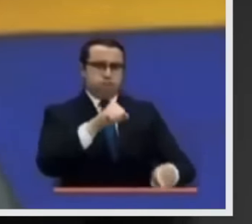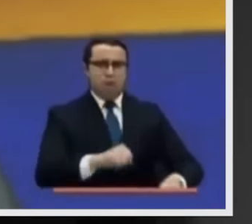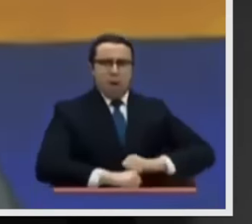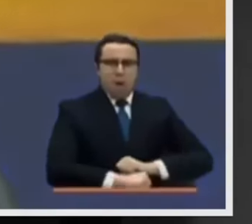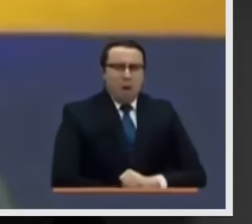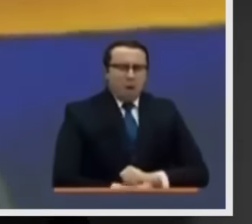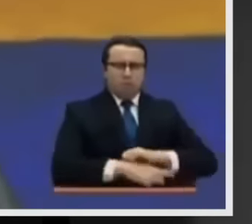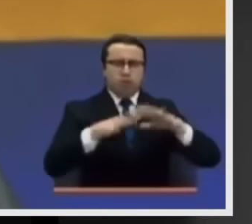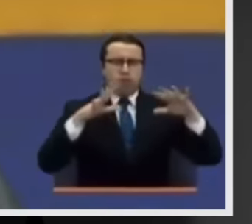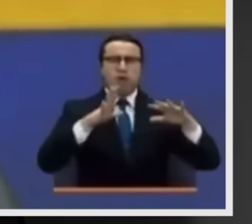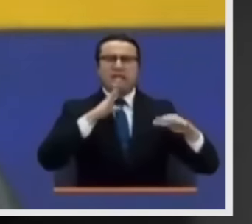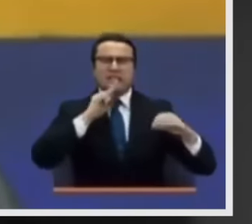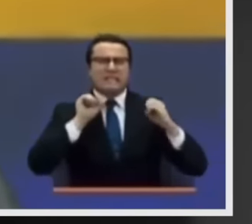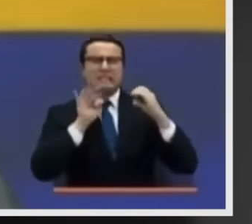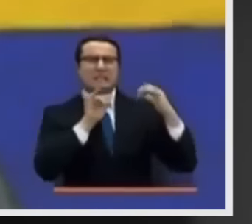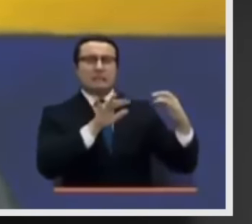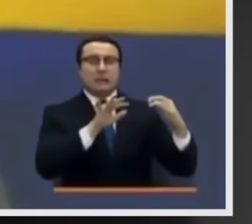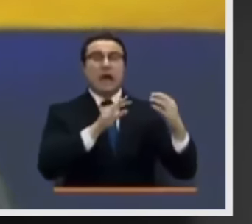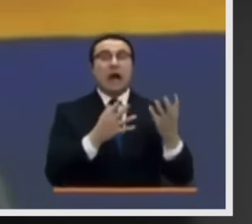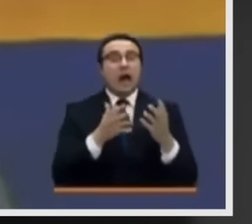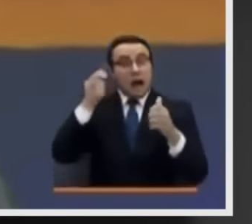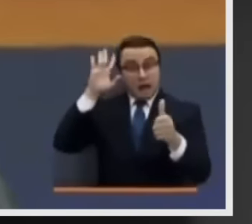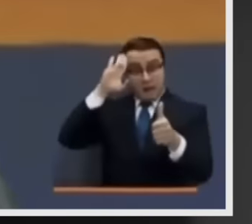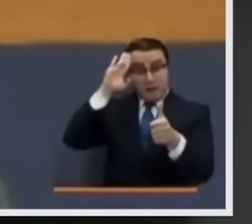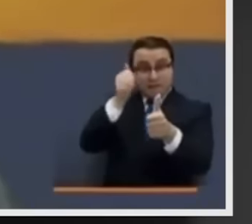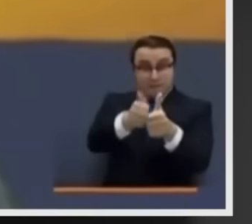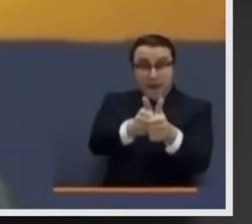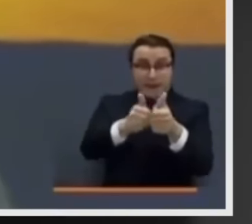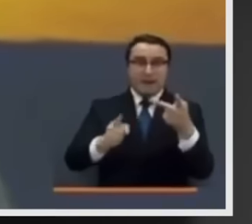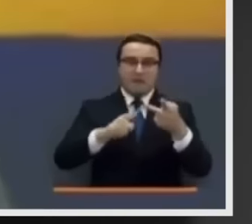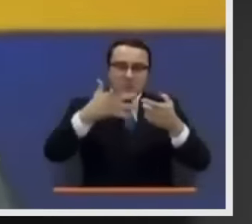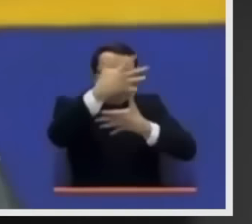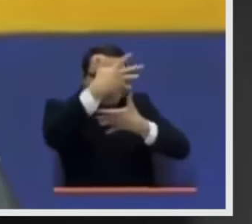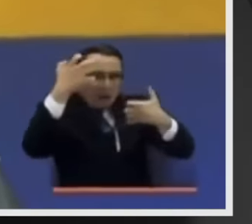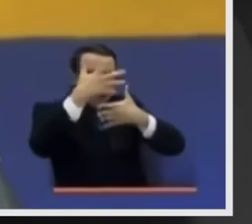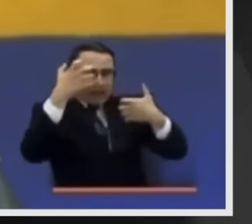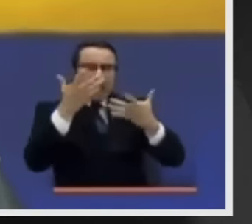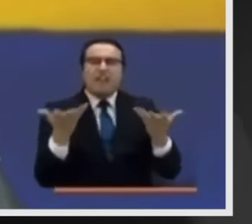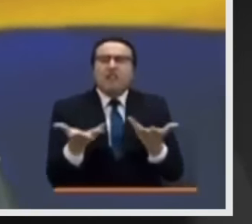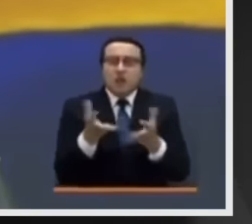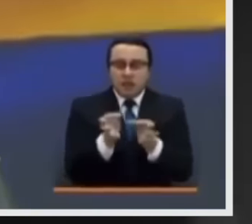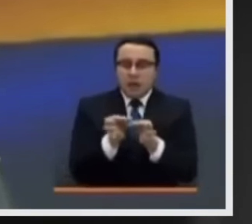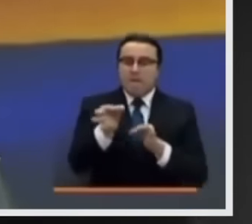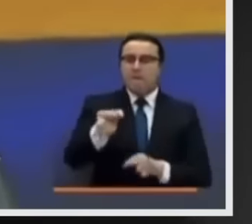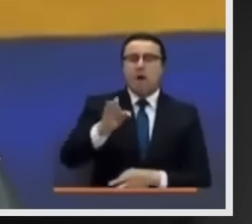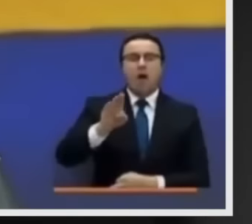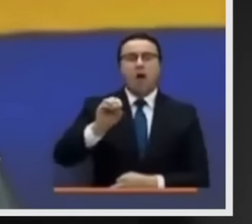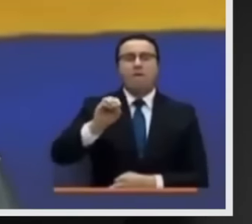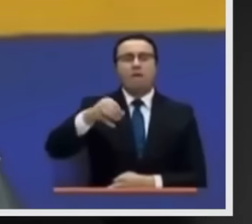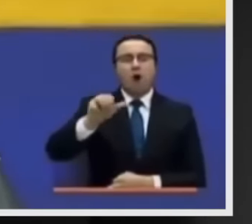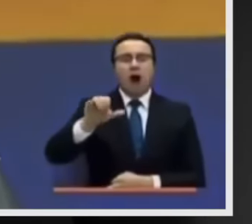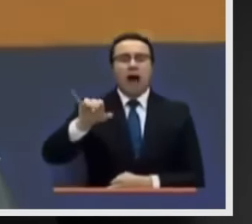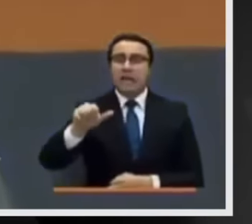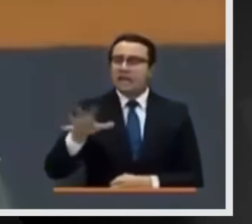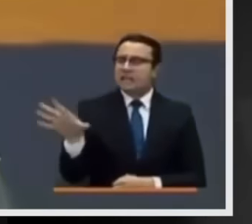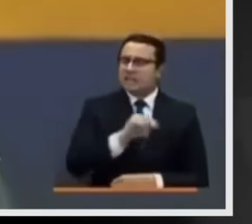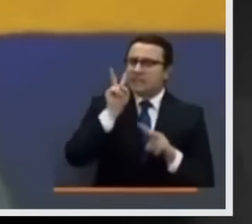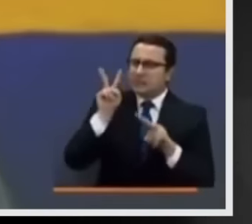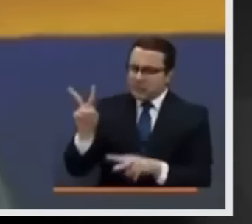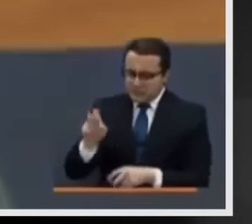combate entre guerrilla y paramilitares. Es la herida de Bojayá, que es una herida en el corazón de Colombia.